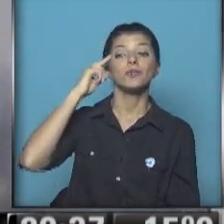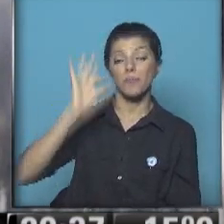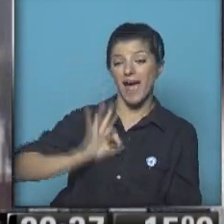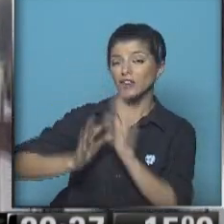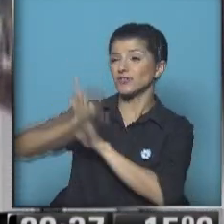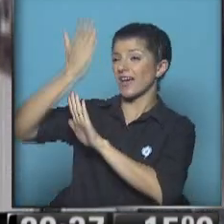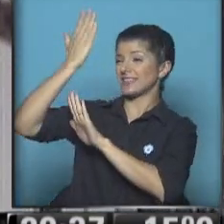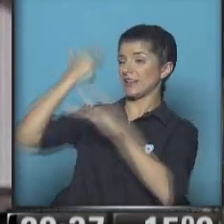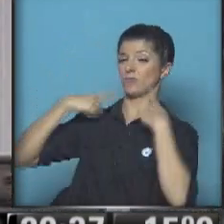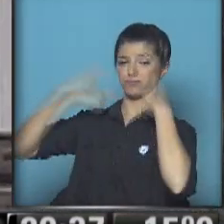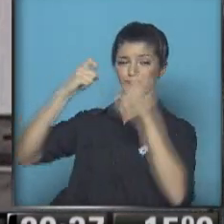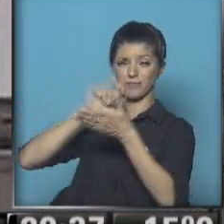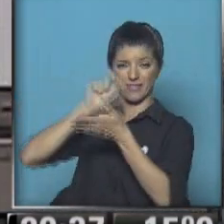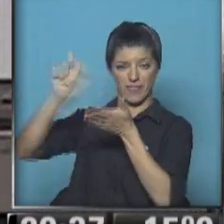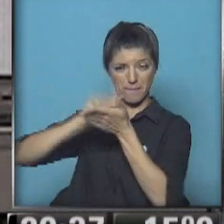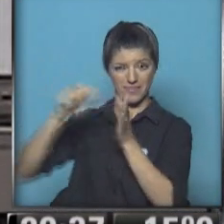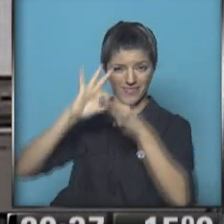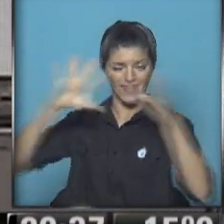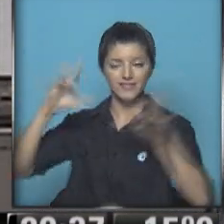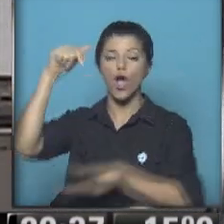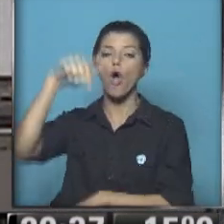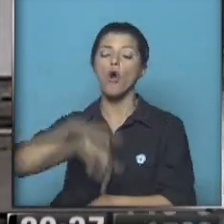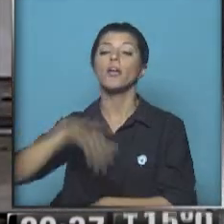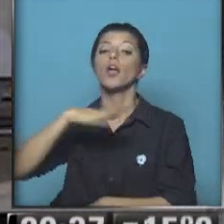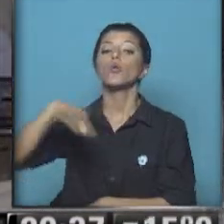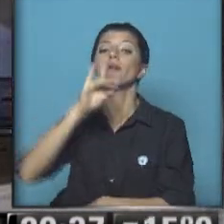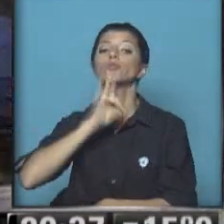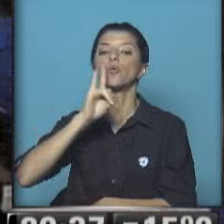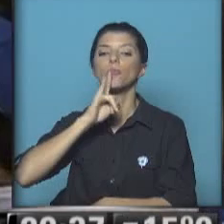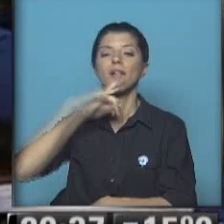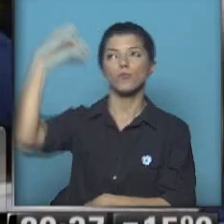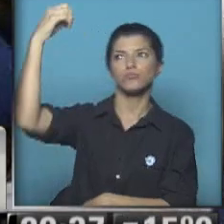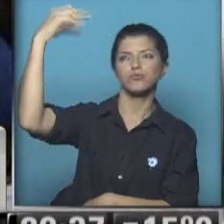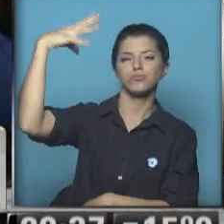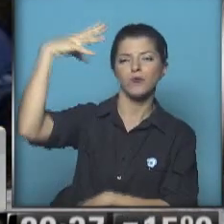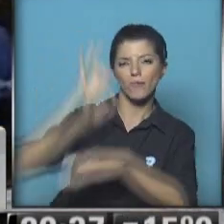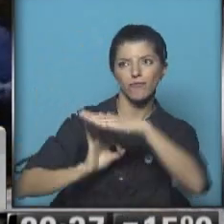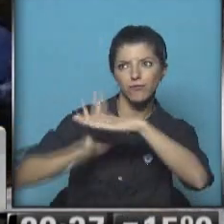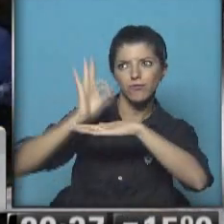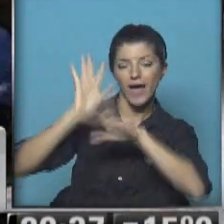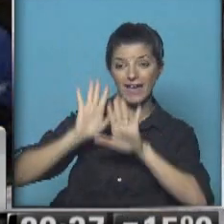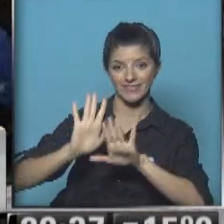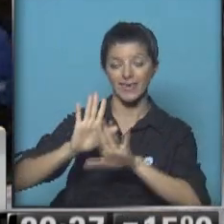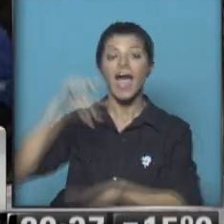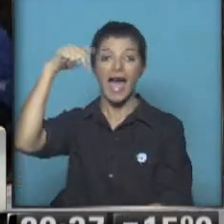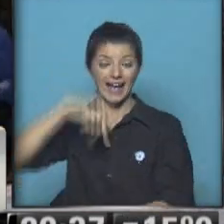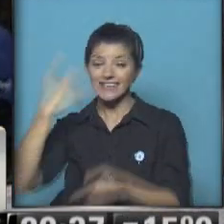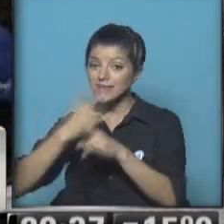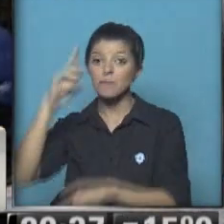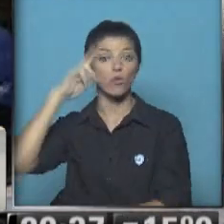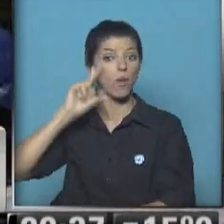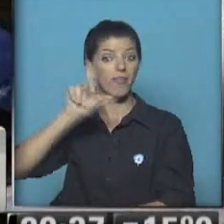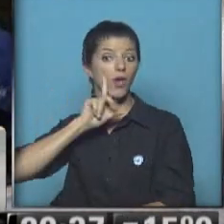San Miguel de Tucumán amaneció con el sol abriéndose paso. El 9 de julio, aquí siempre es especial, pero esta